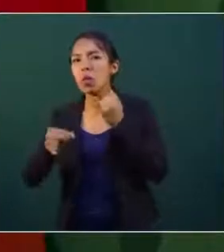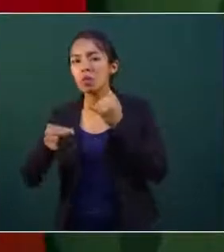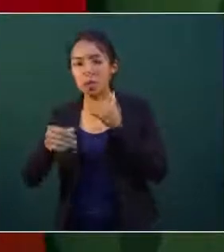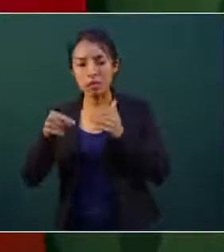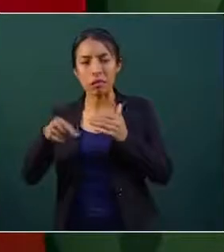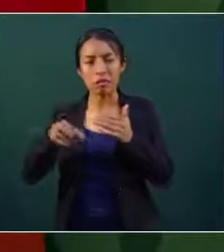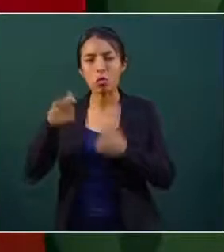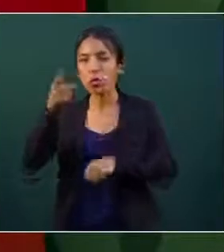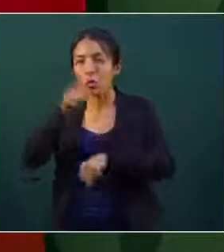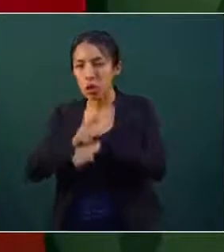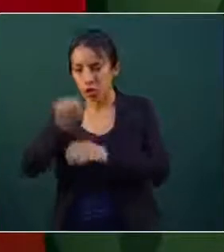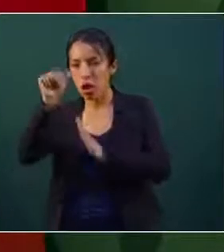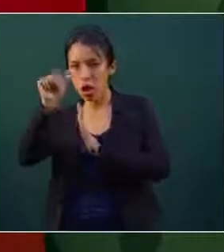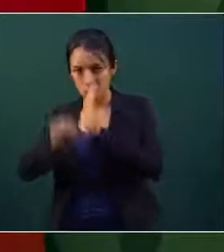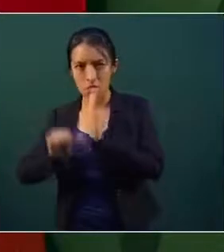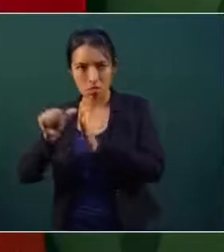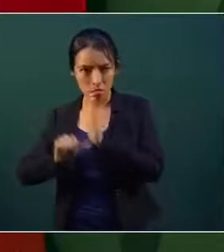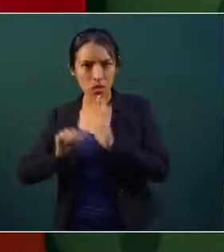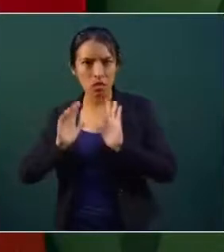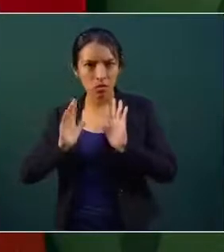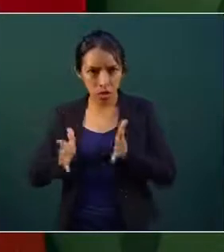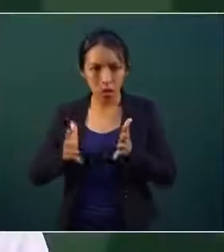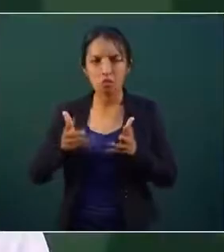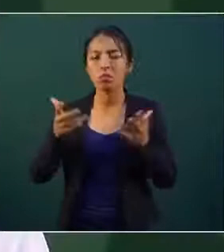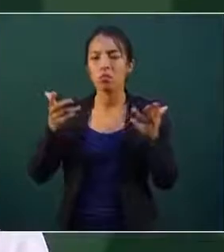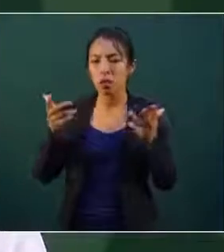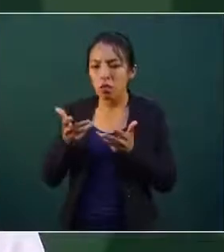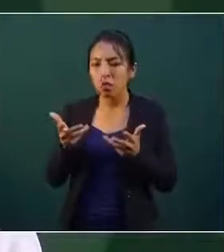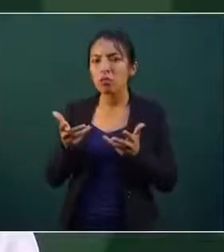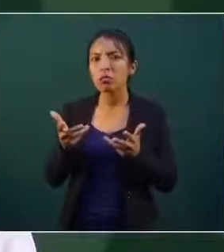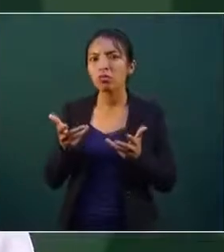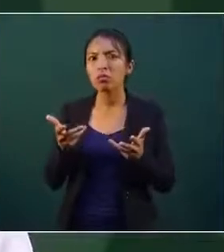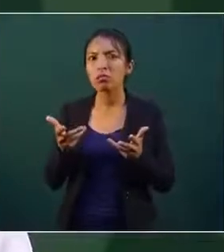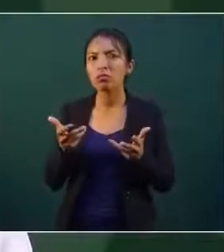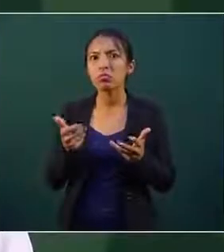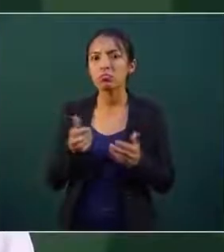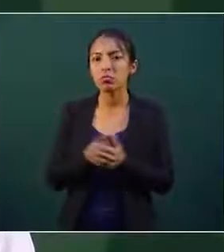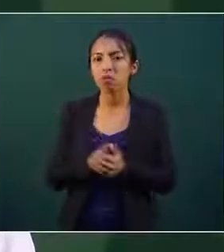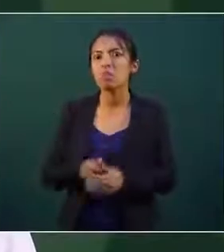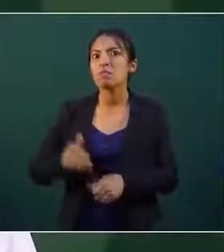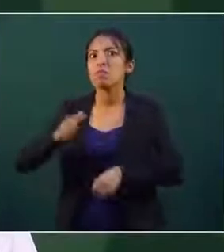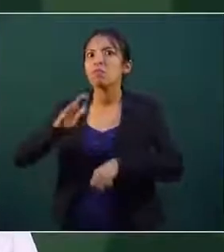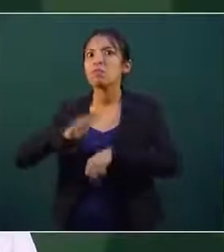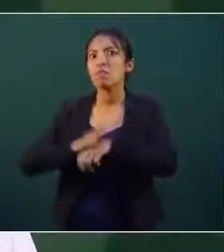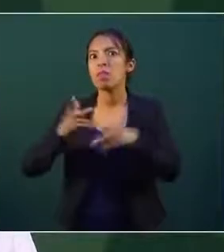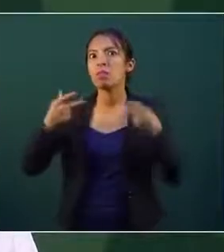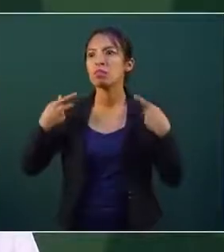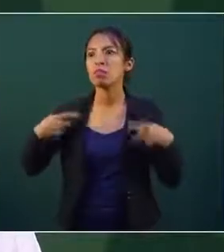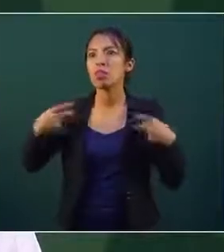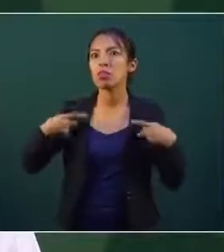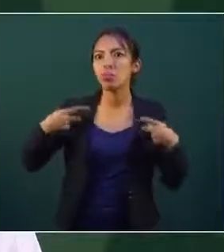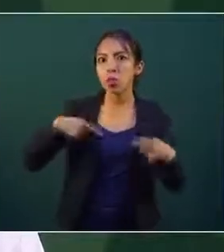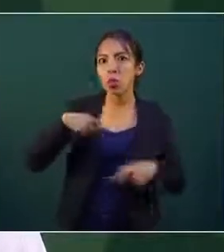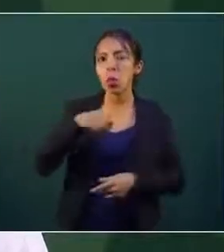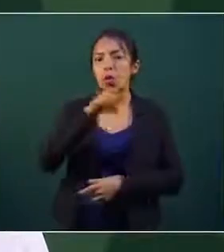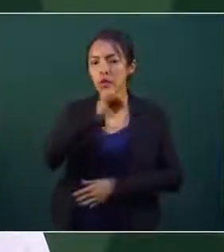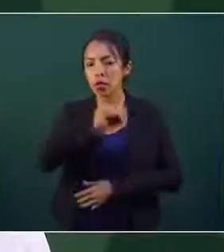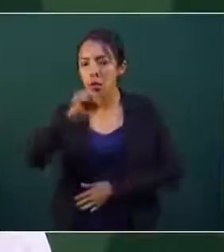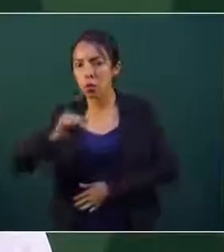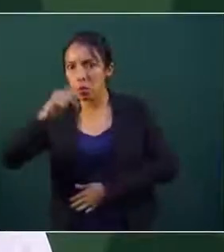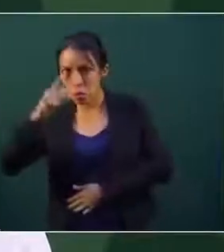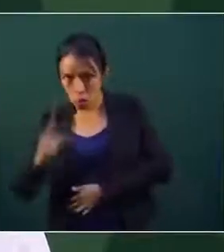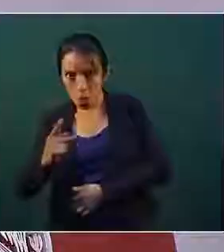estaremos incrementando el número de elementos de la Secretaría de Seguridad Pública